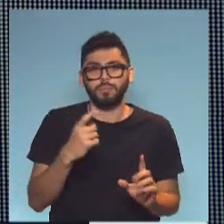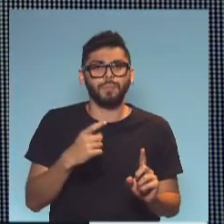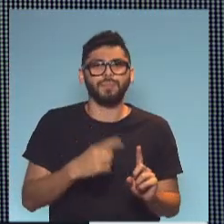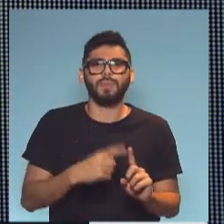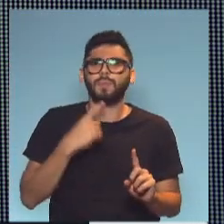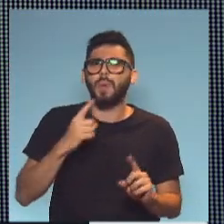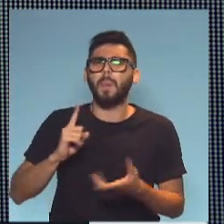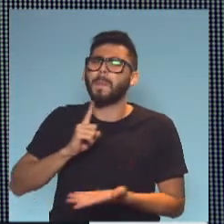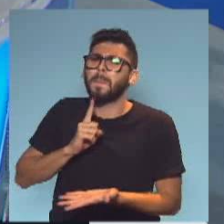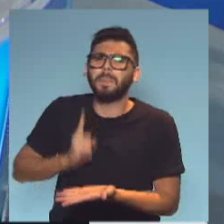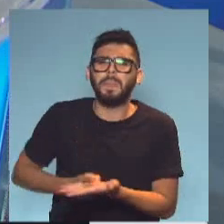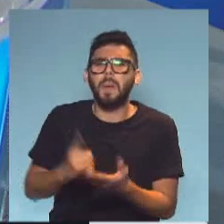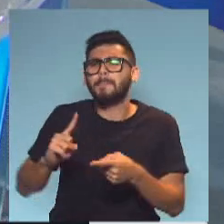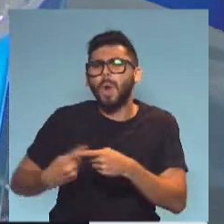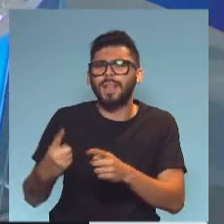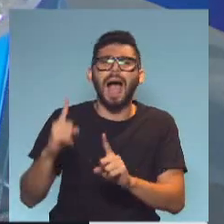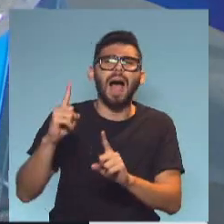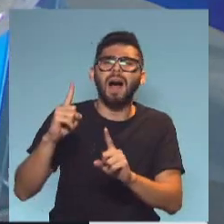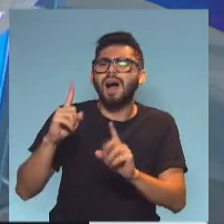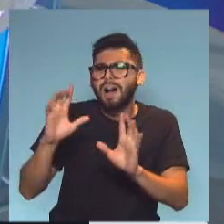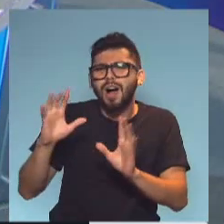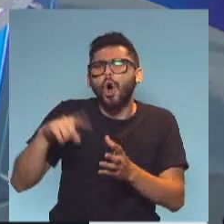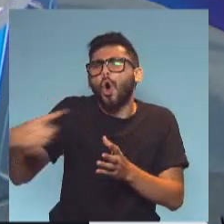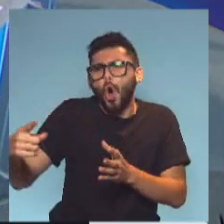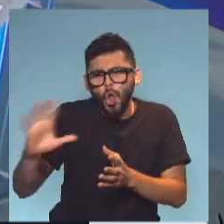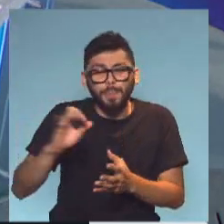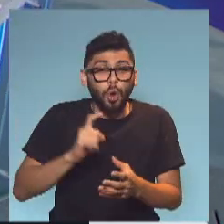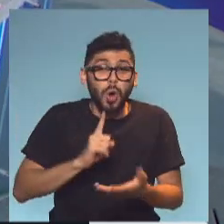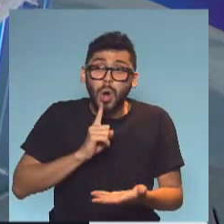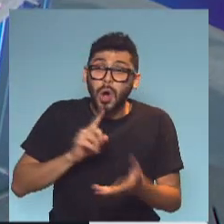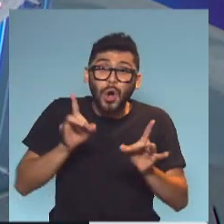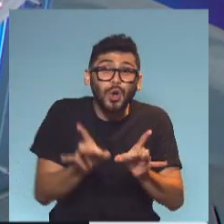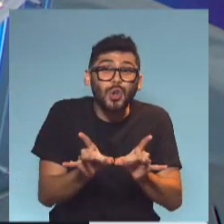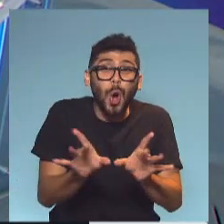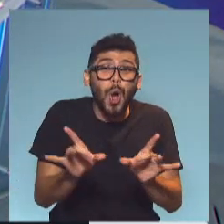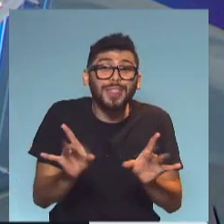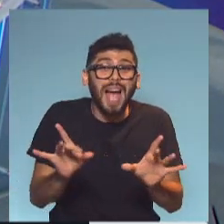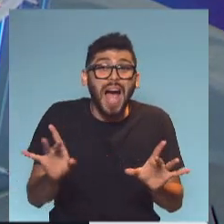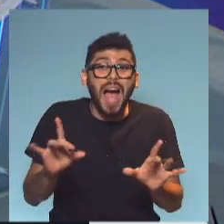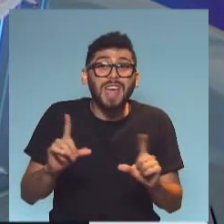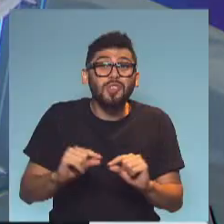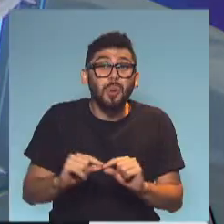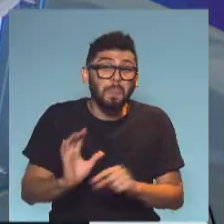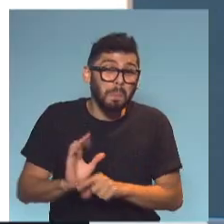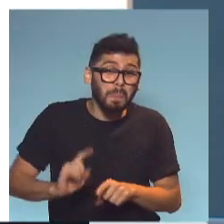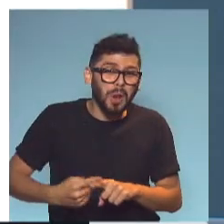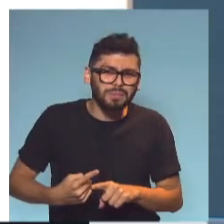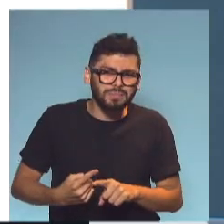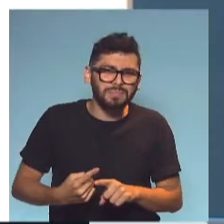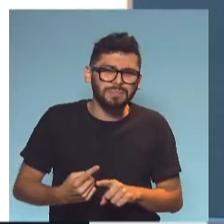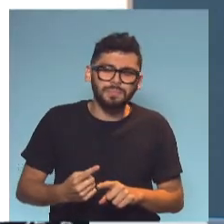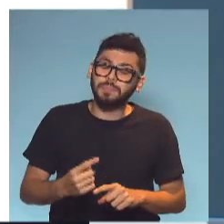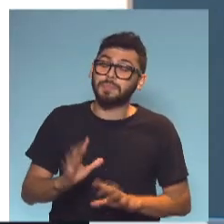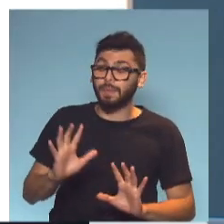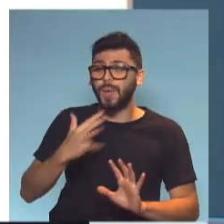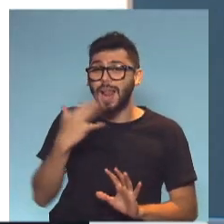de medidas pueden ser políticas, Sí. pero los contagios, Bueno, ¿alguien se le ocurrió? La verdad es que hubo hoy muchos contactos entre